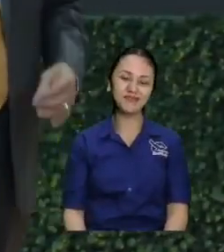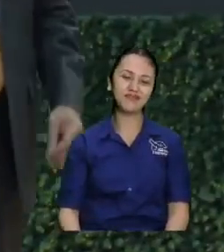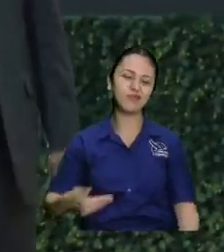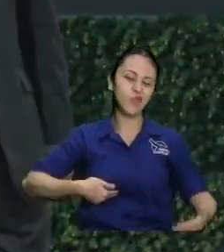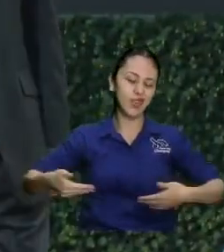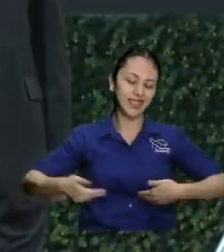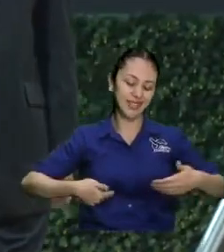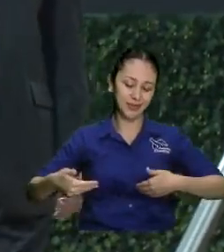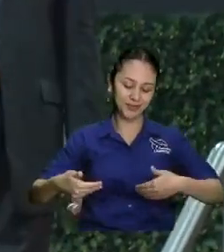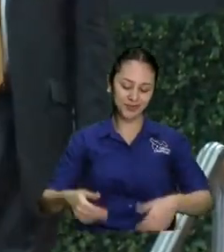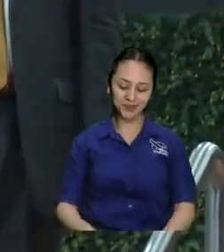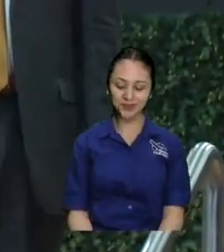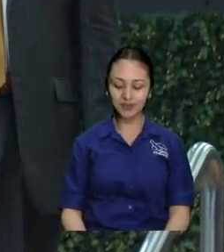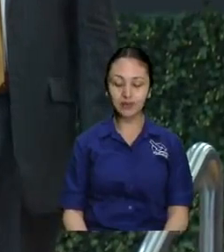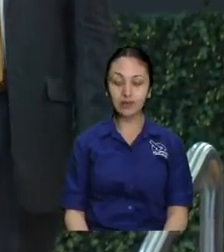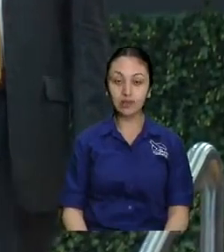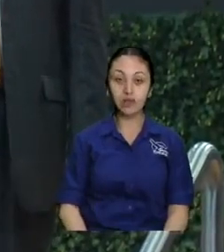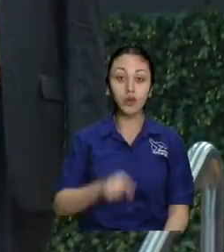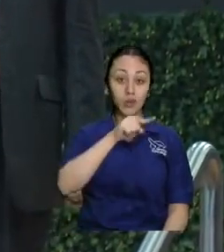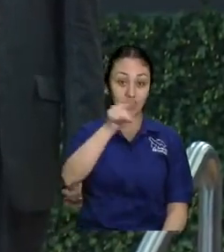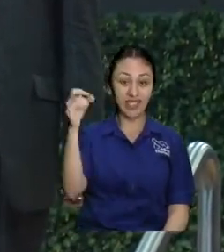Se imagina cómo se ha sentido la doña.